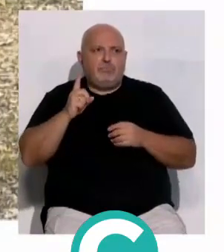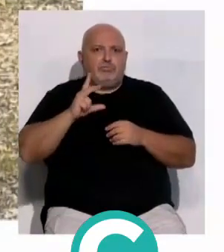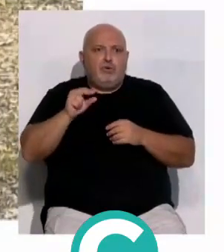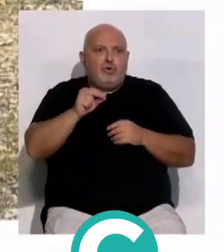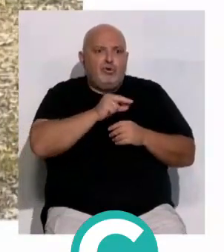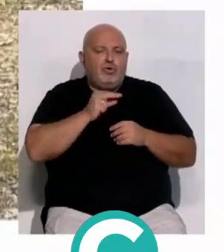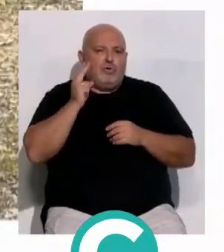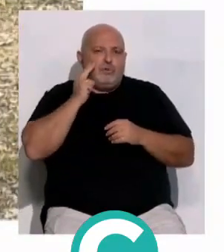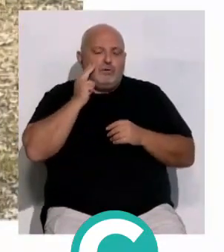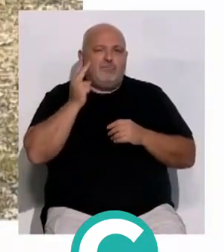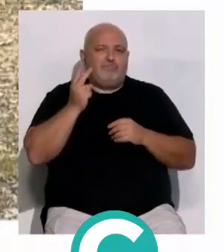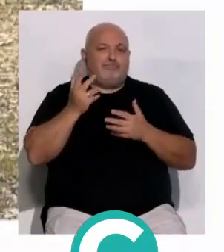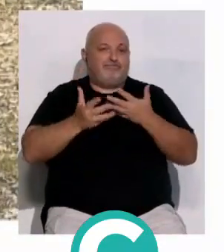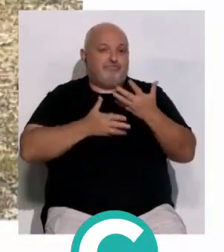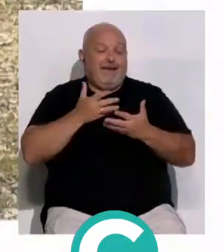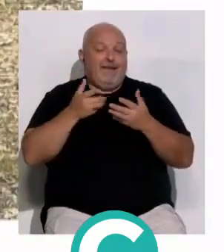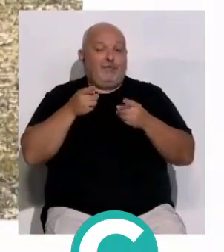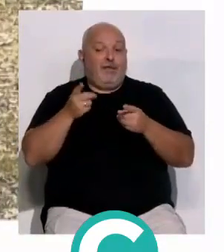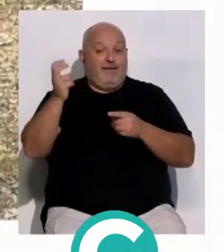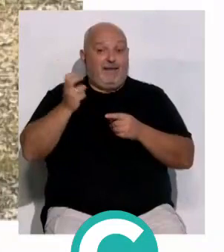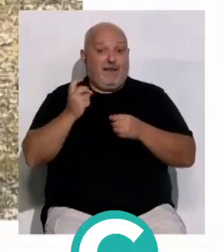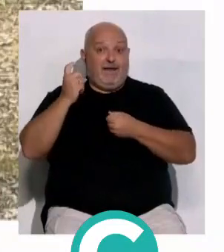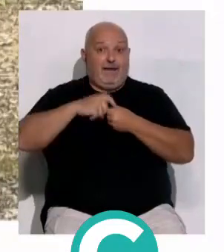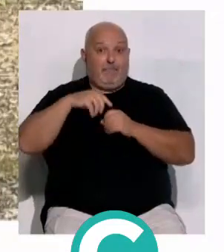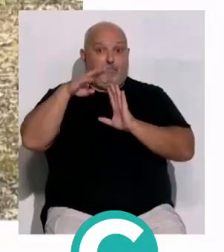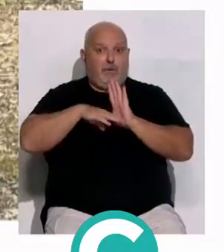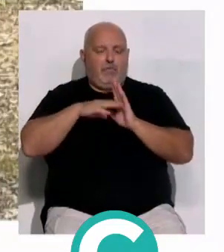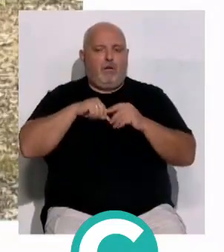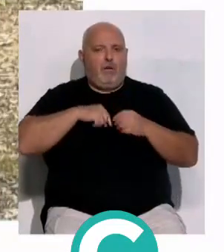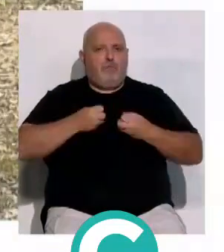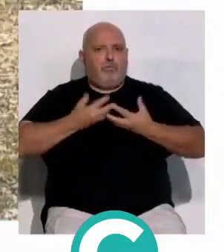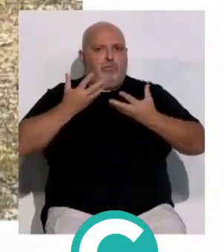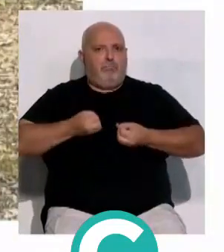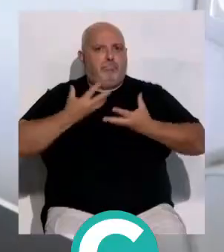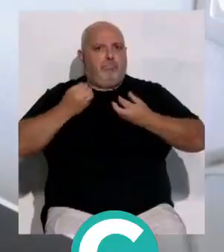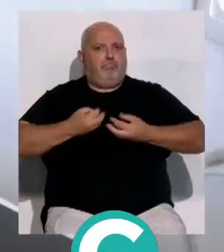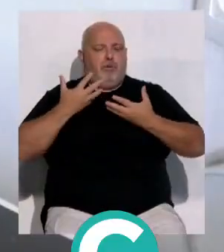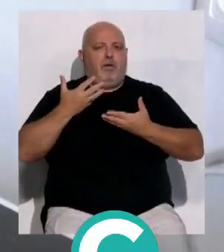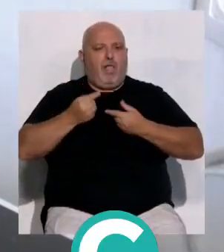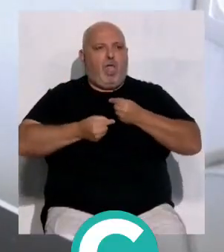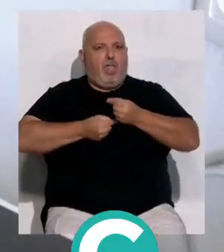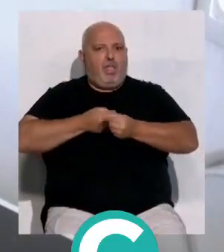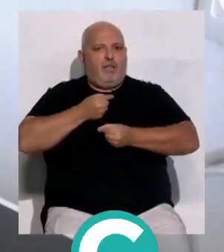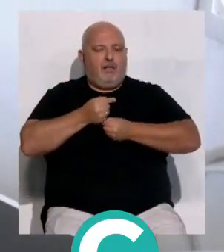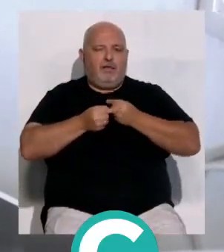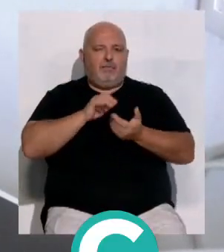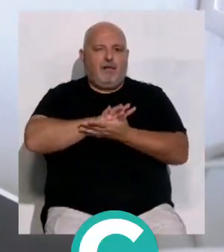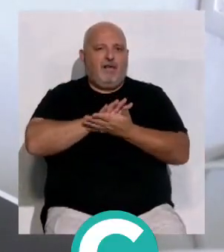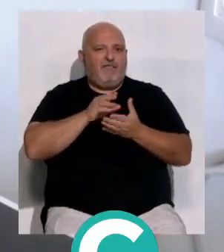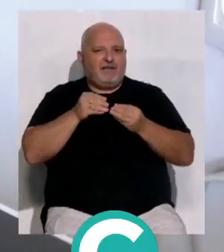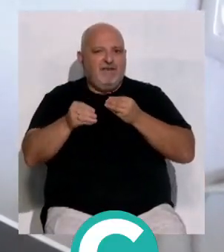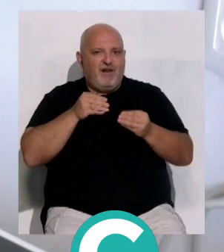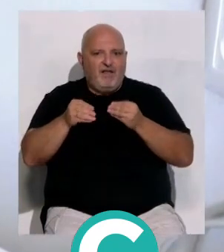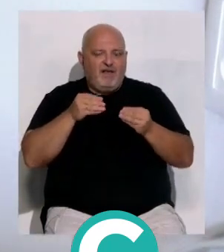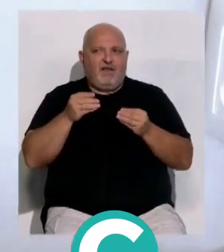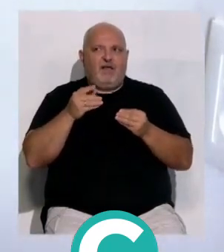así se les ha indicado. Entonces, una vez que vienen aquí, pues empiezan a soltarse, empiezan a coger mucha más